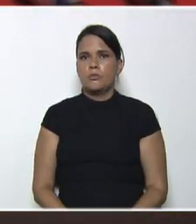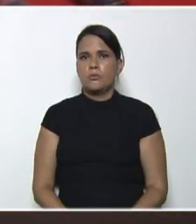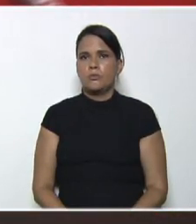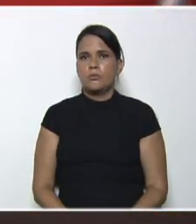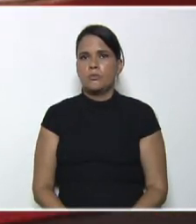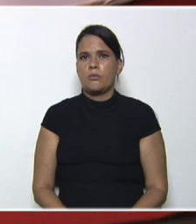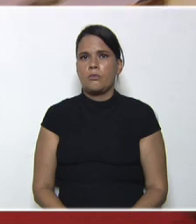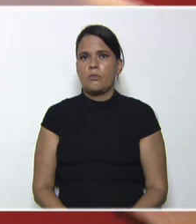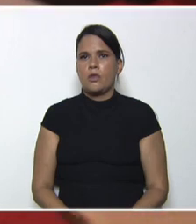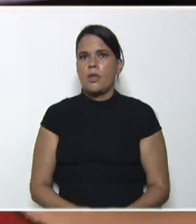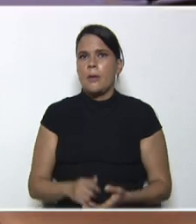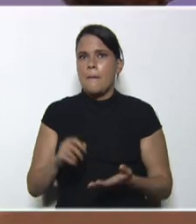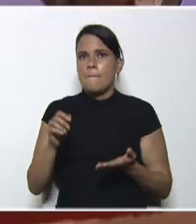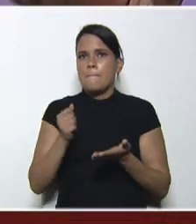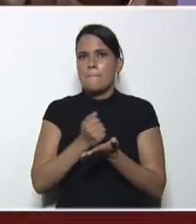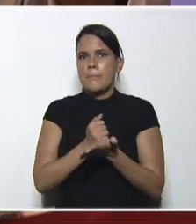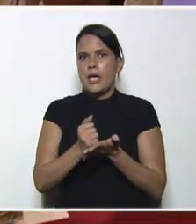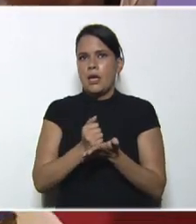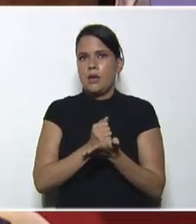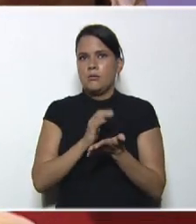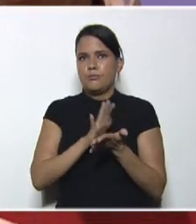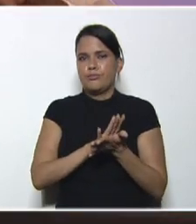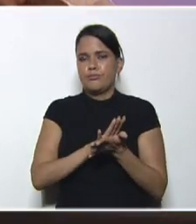y pega escolar.